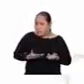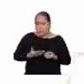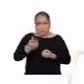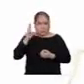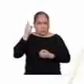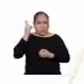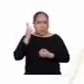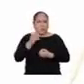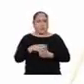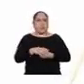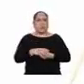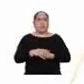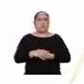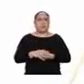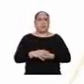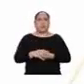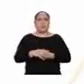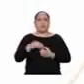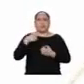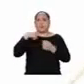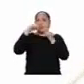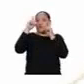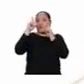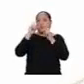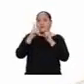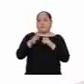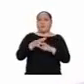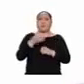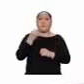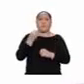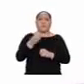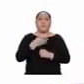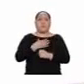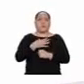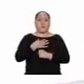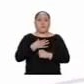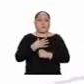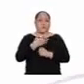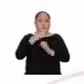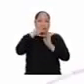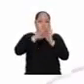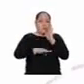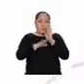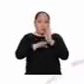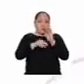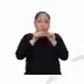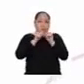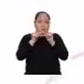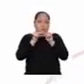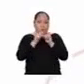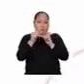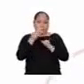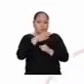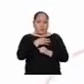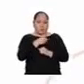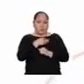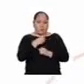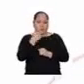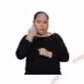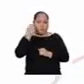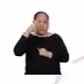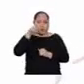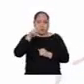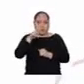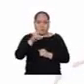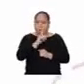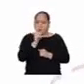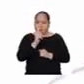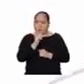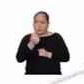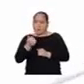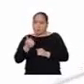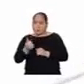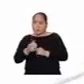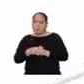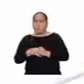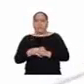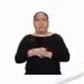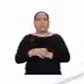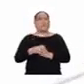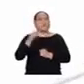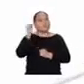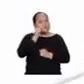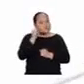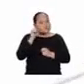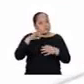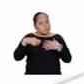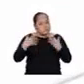profesora? Pregunto porque mi valor menor es 2, no 10. Sí es